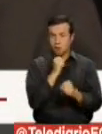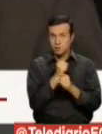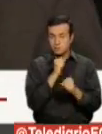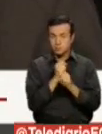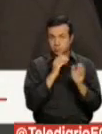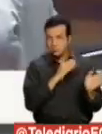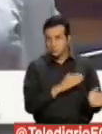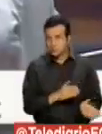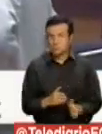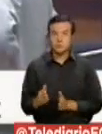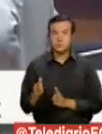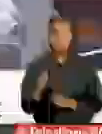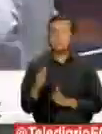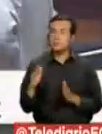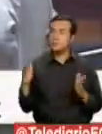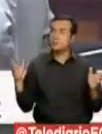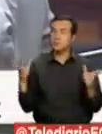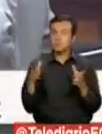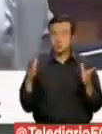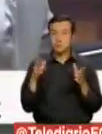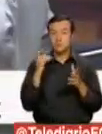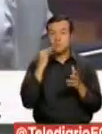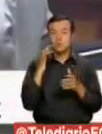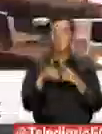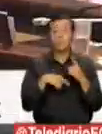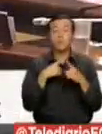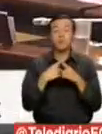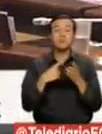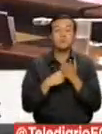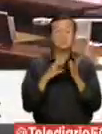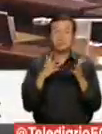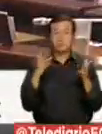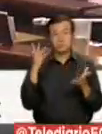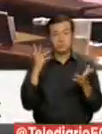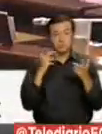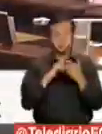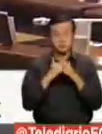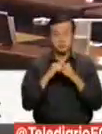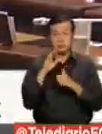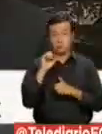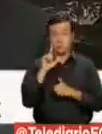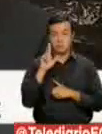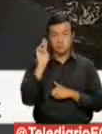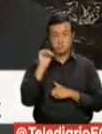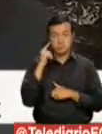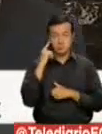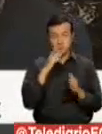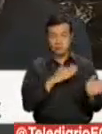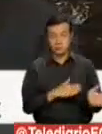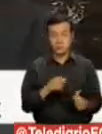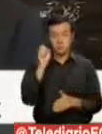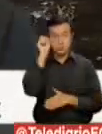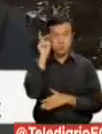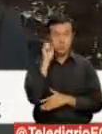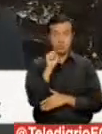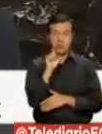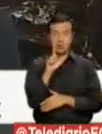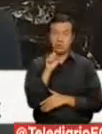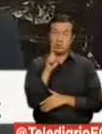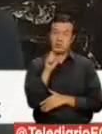también se puede caer. En el Parlamento no existe aún fecha para la sesión del Pleno y eso podría resolverse en el CAL este martes, a criterio de Soledad